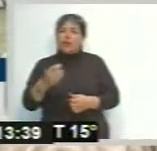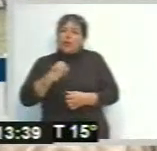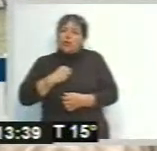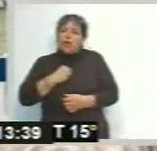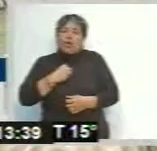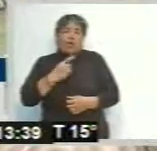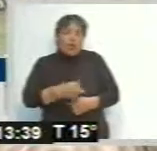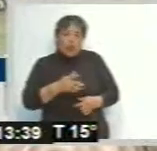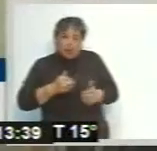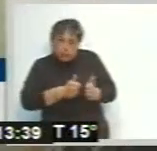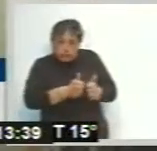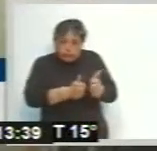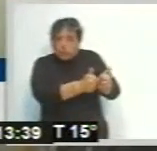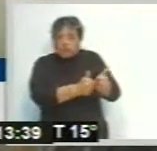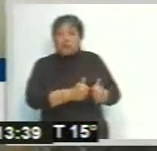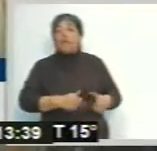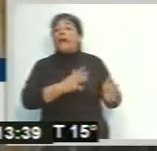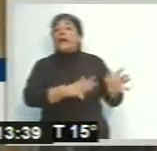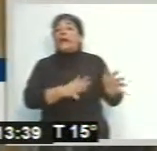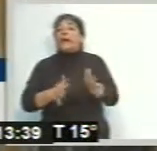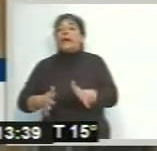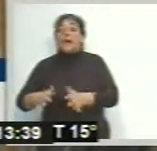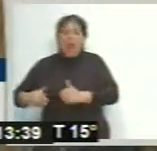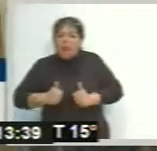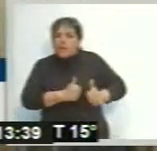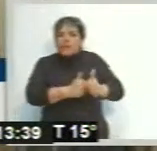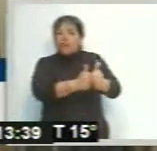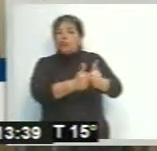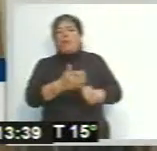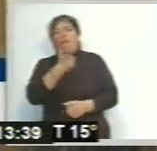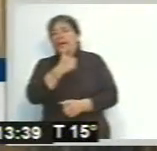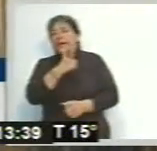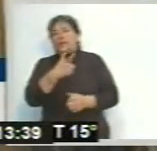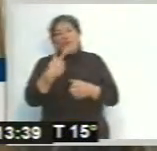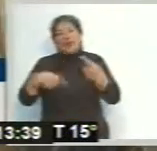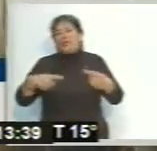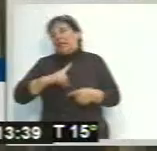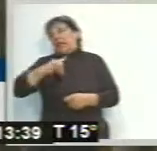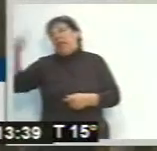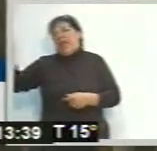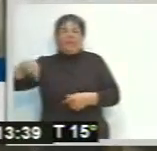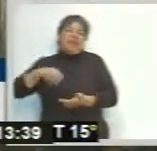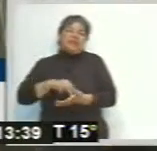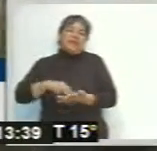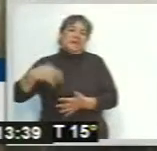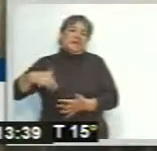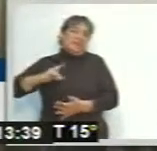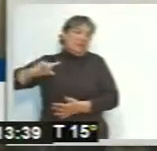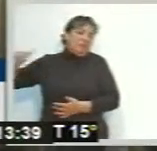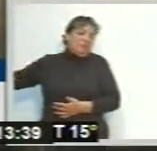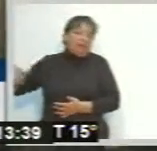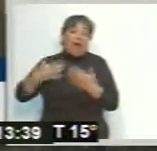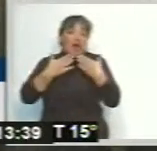siendo la guerra la persecución parecen cosas tan ajenas a nosotros los salteños los argentinos